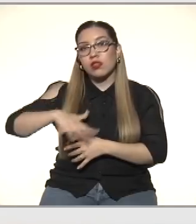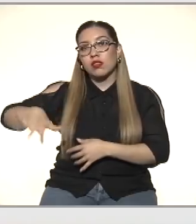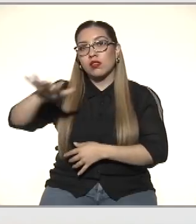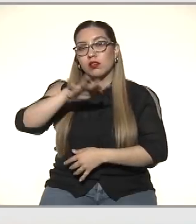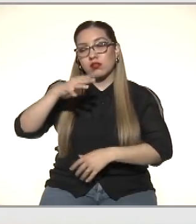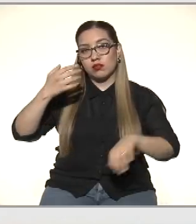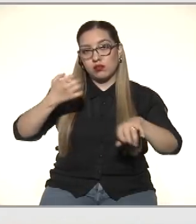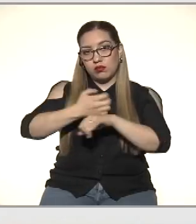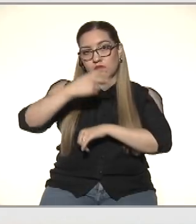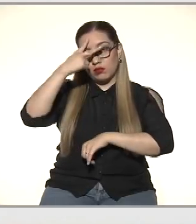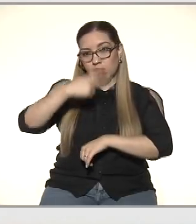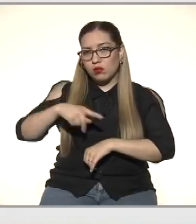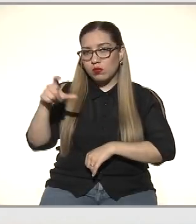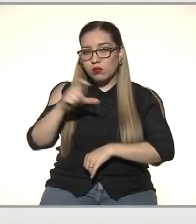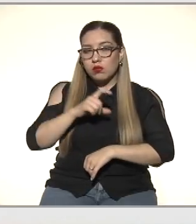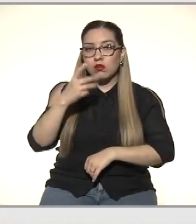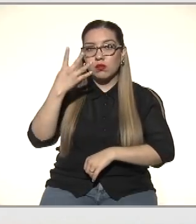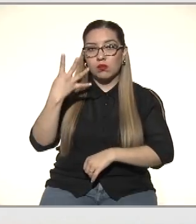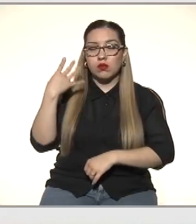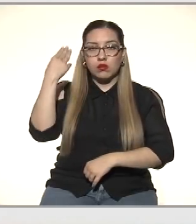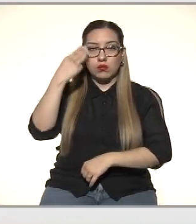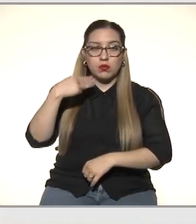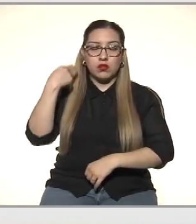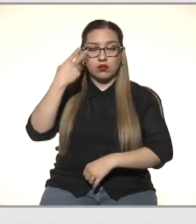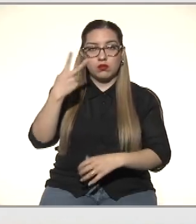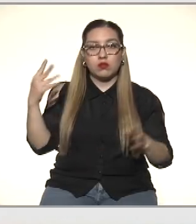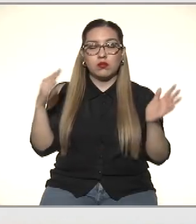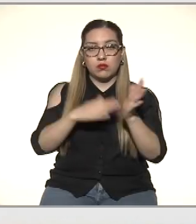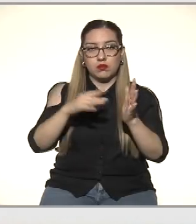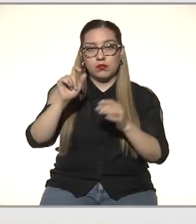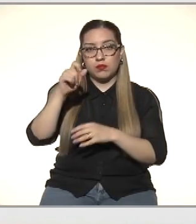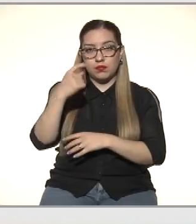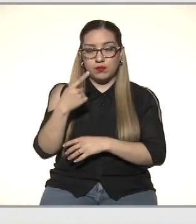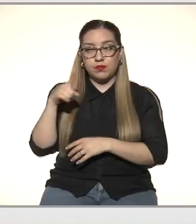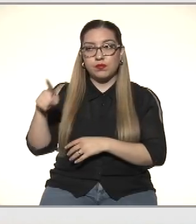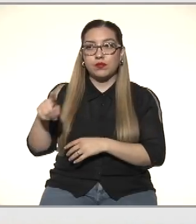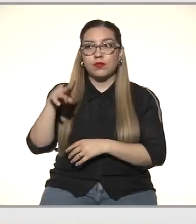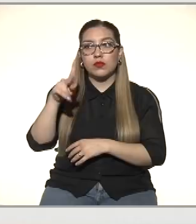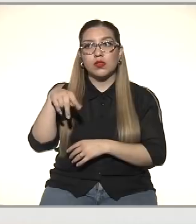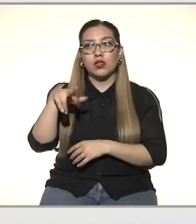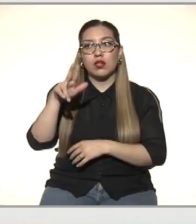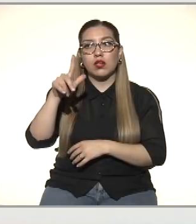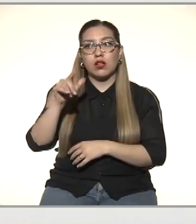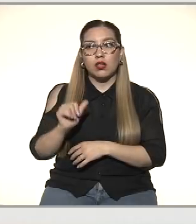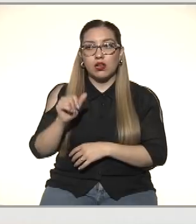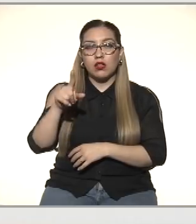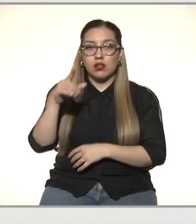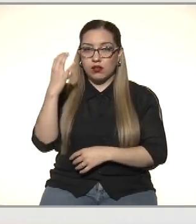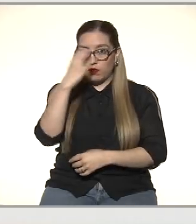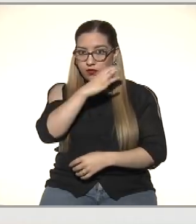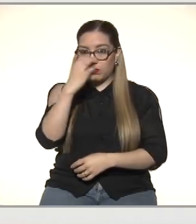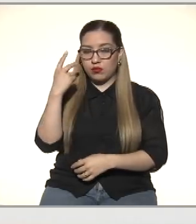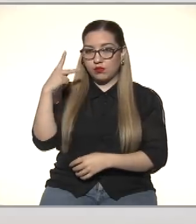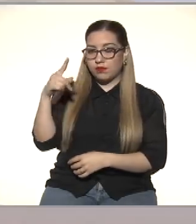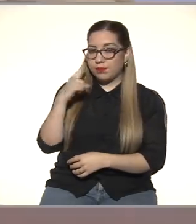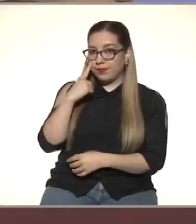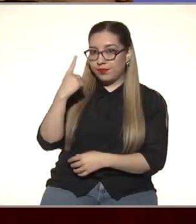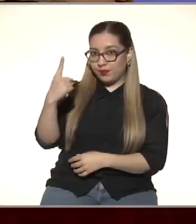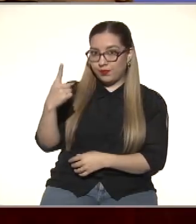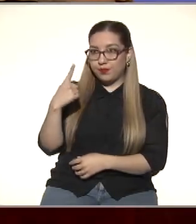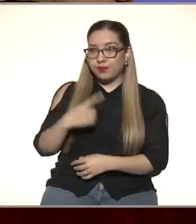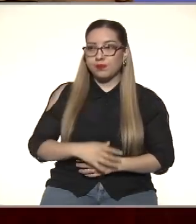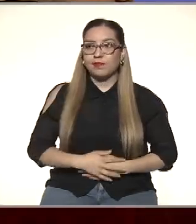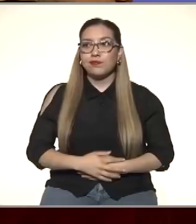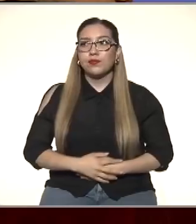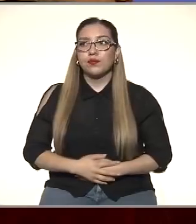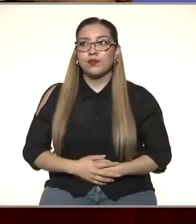México, el 4 de marzo de 2021. Carla Adriana Bolaños Castillo, en este momento puede ver la fotografía de esta joven en